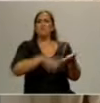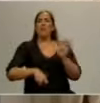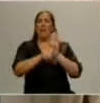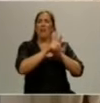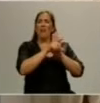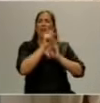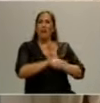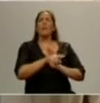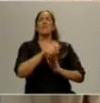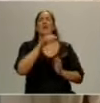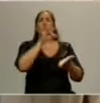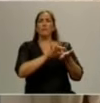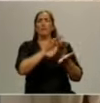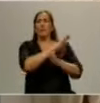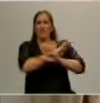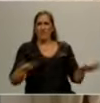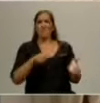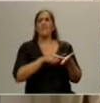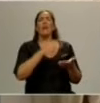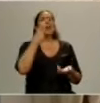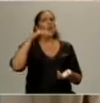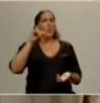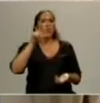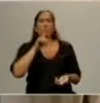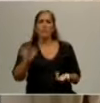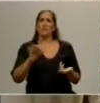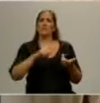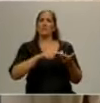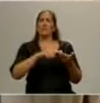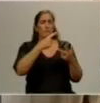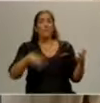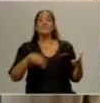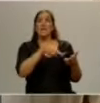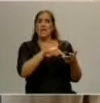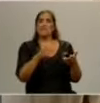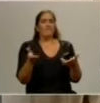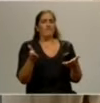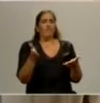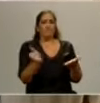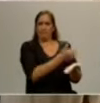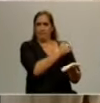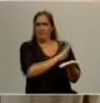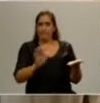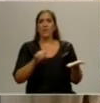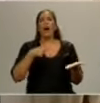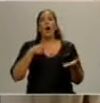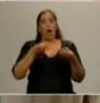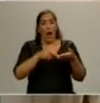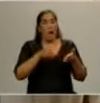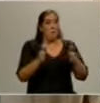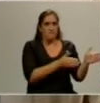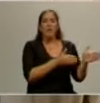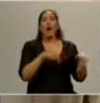debida, punto final, los indultos y comenzar precisamente los juicios por lesa